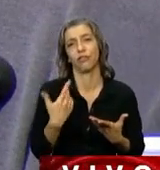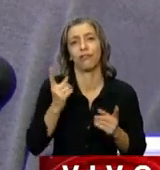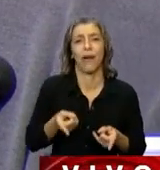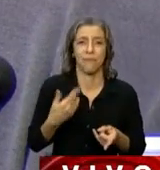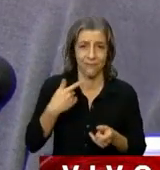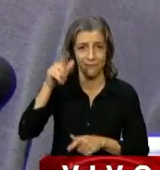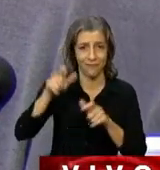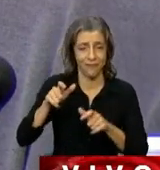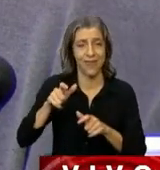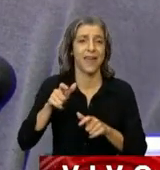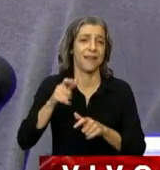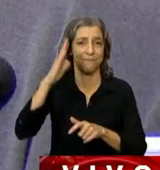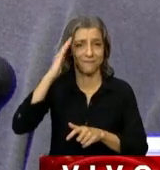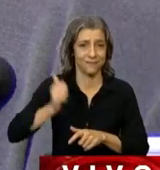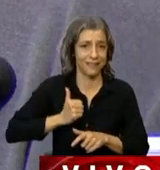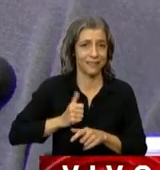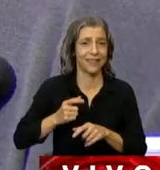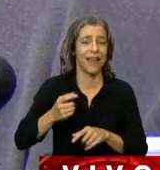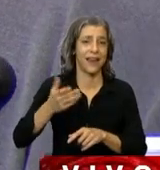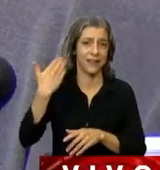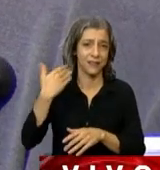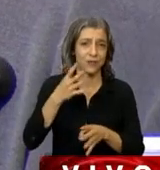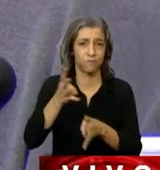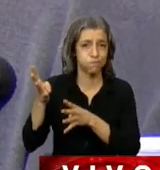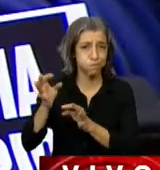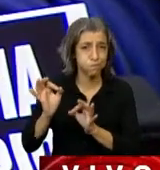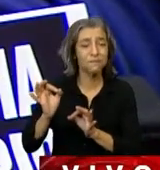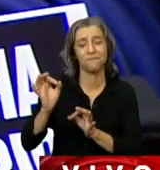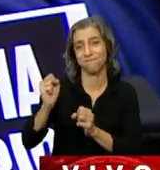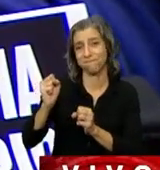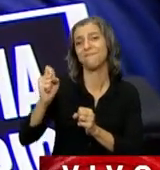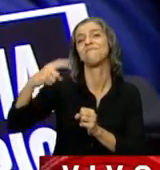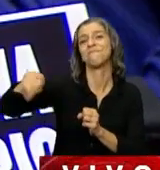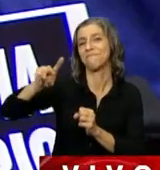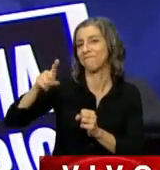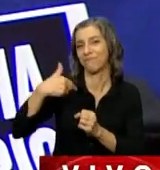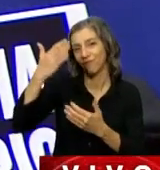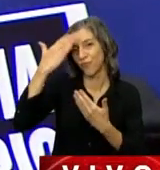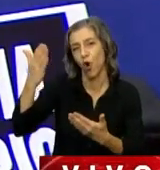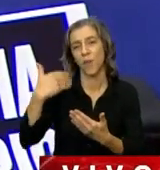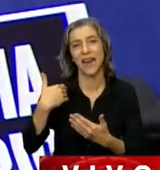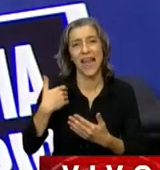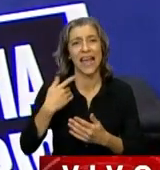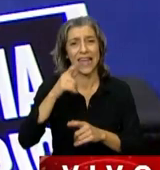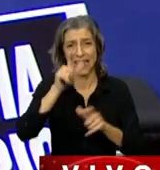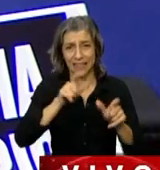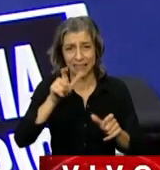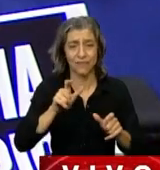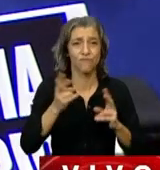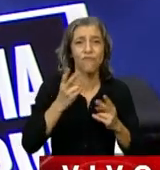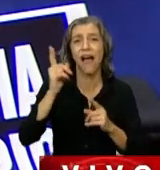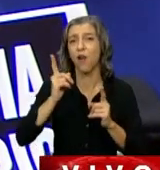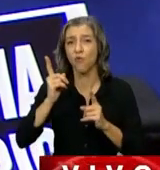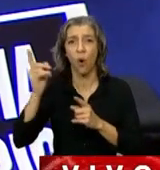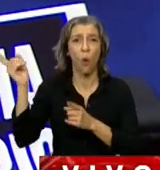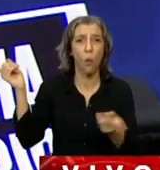a los caídos en las islas, a los caídos luego de la guerra, que fueron tremendamente maltratados